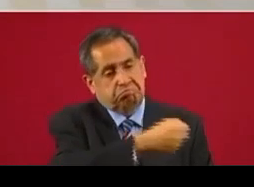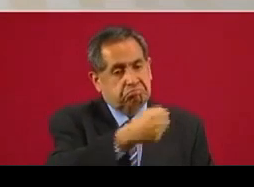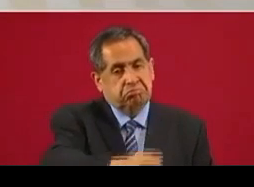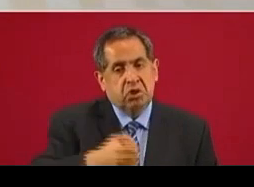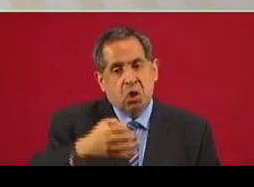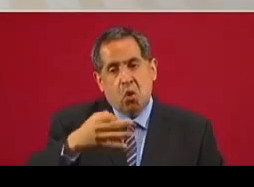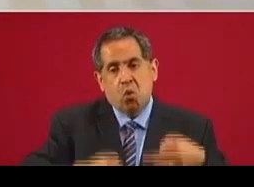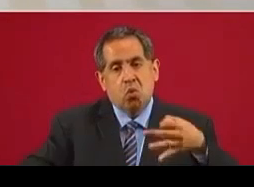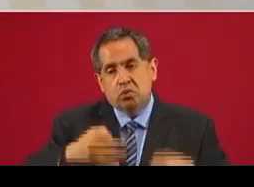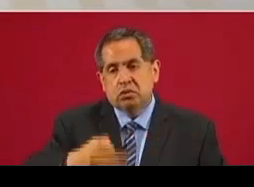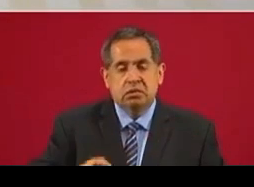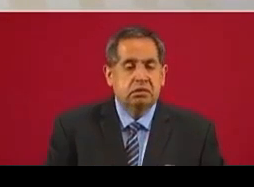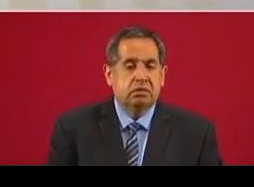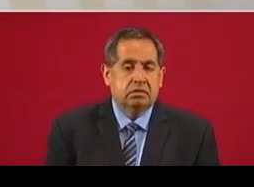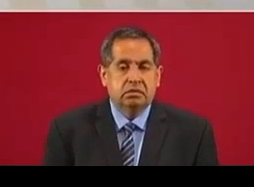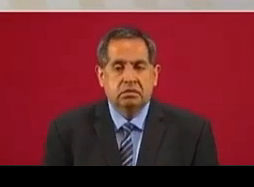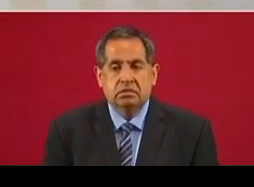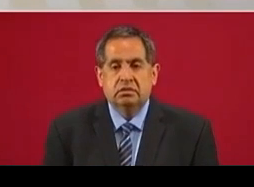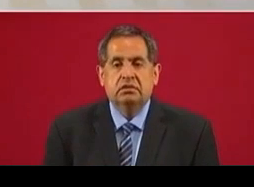gente